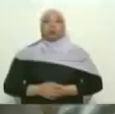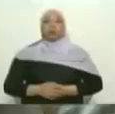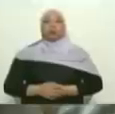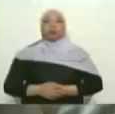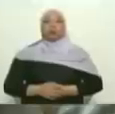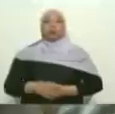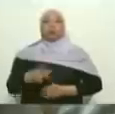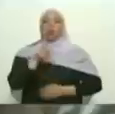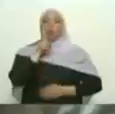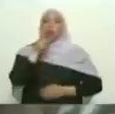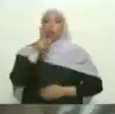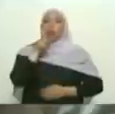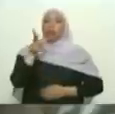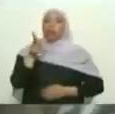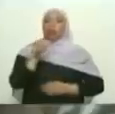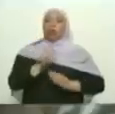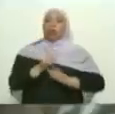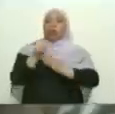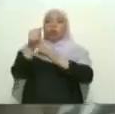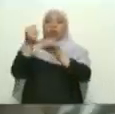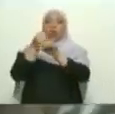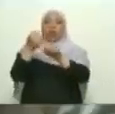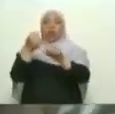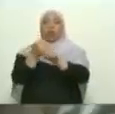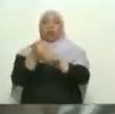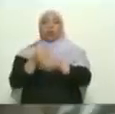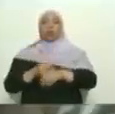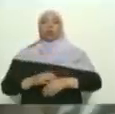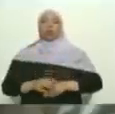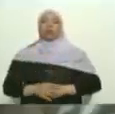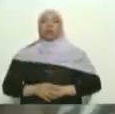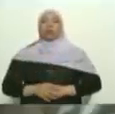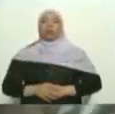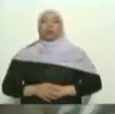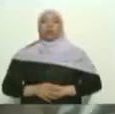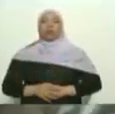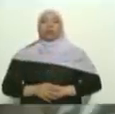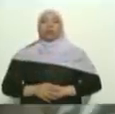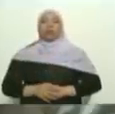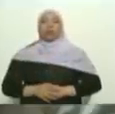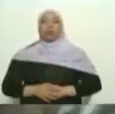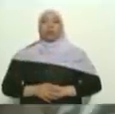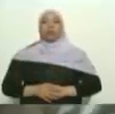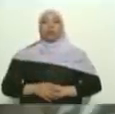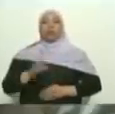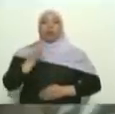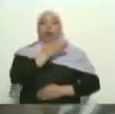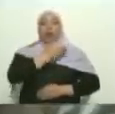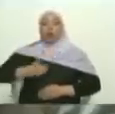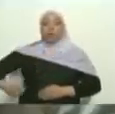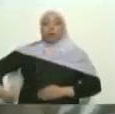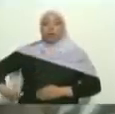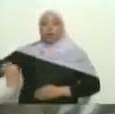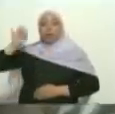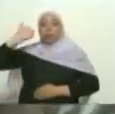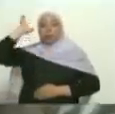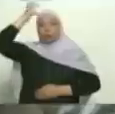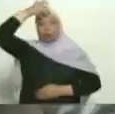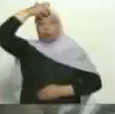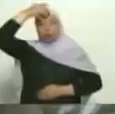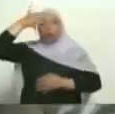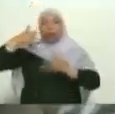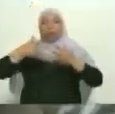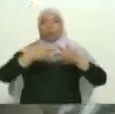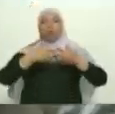terrible momento lideró Donald Trump, que utilizó como títeres, como vasallos, como